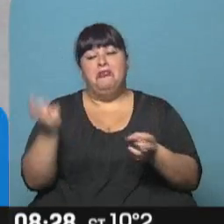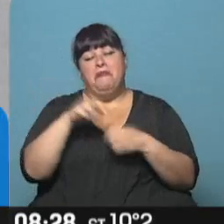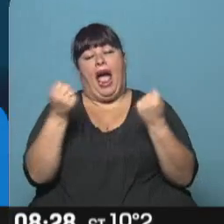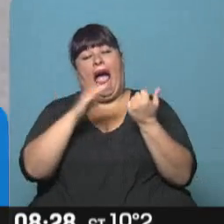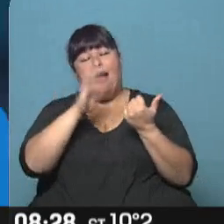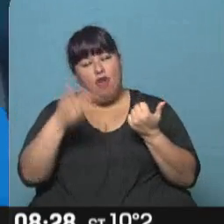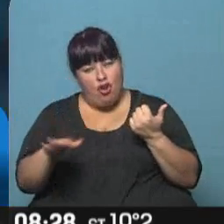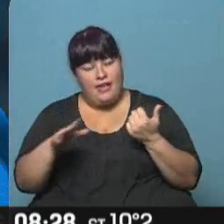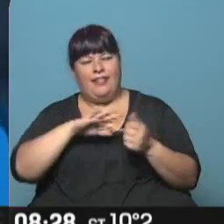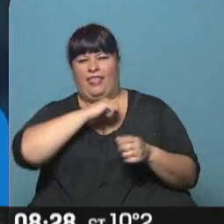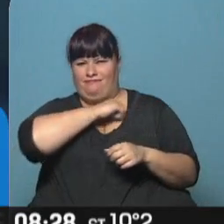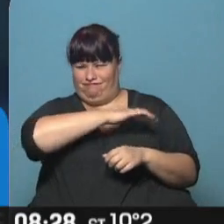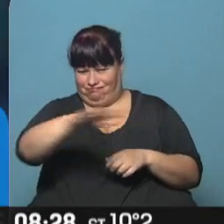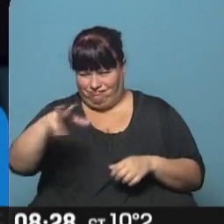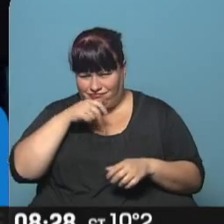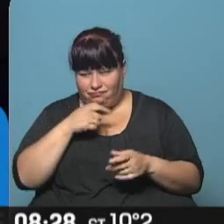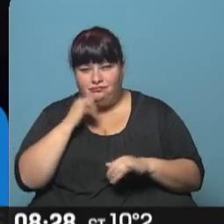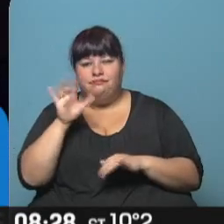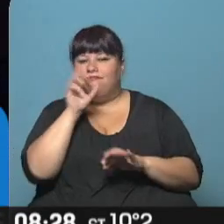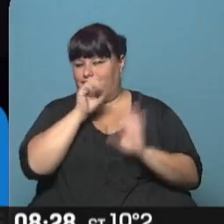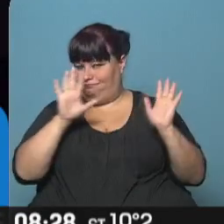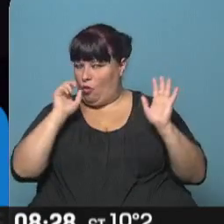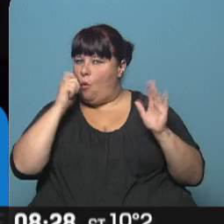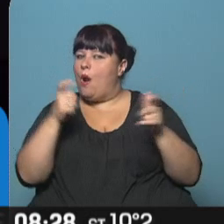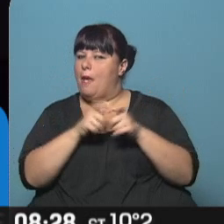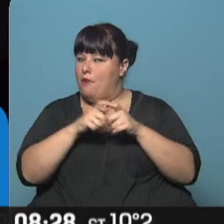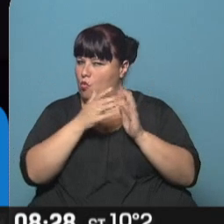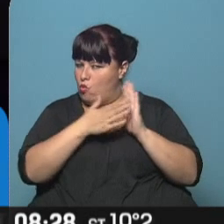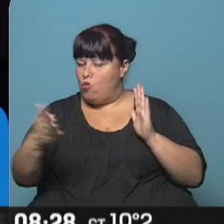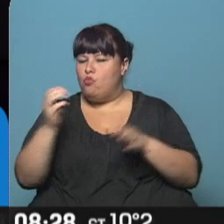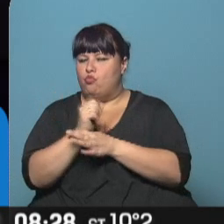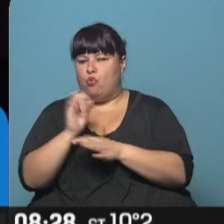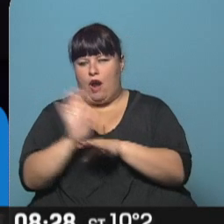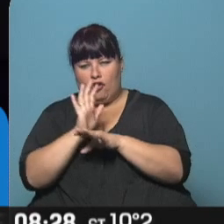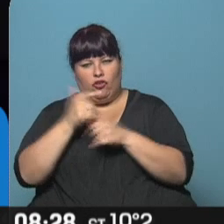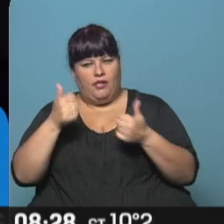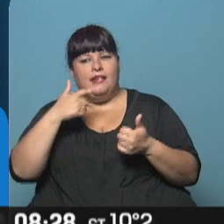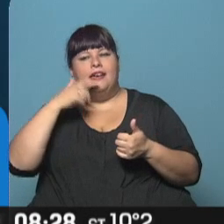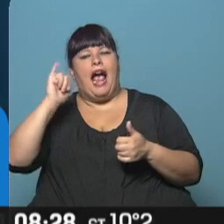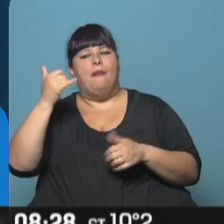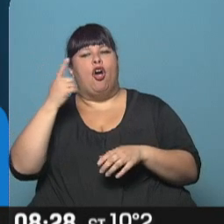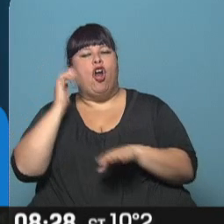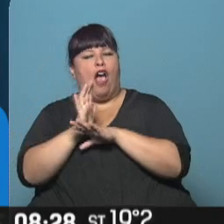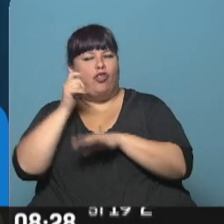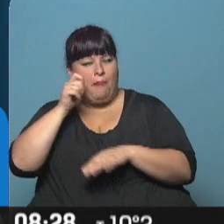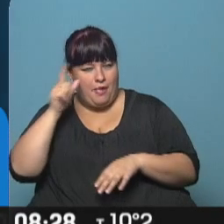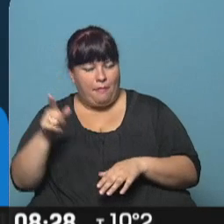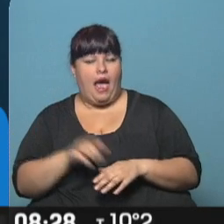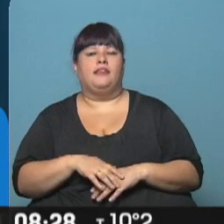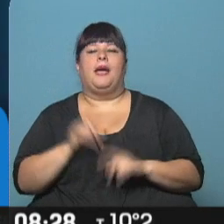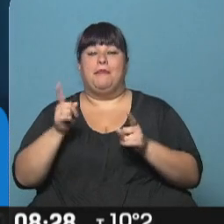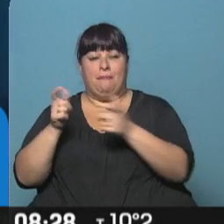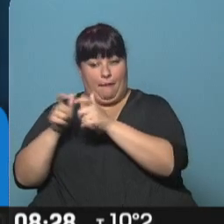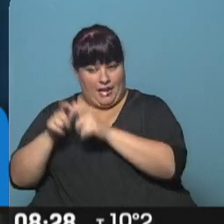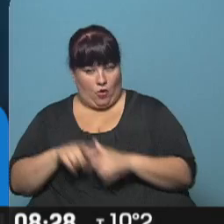la camioneta, entran al desierto y no les cuento más. Muy buena historia, muy buenas actuaciones. Jorge Cezanne ganó el premio Mejor Actor en Mar del Plata por esta